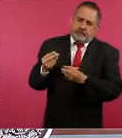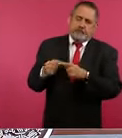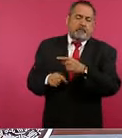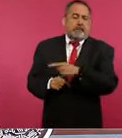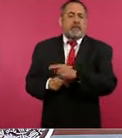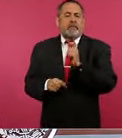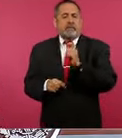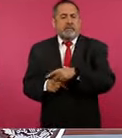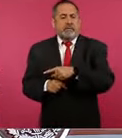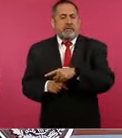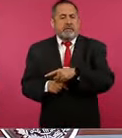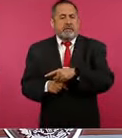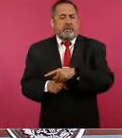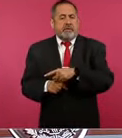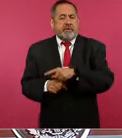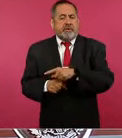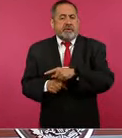en